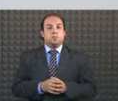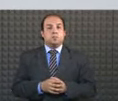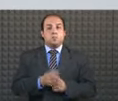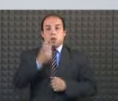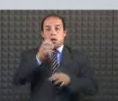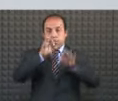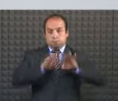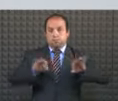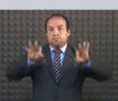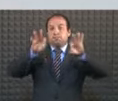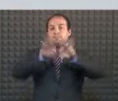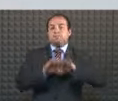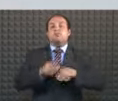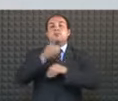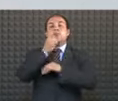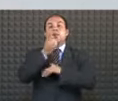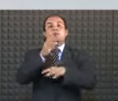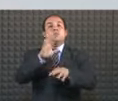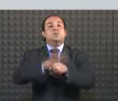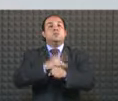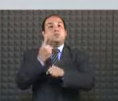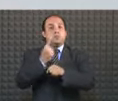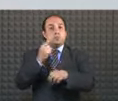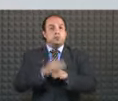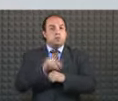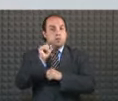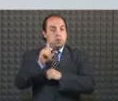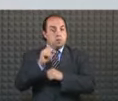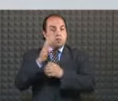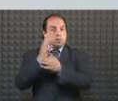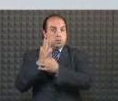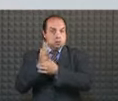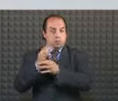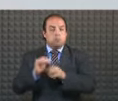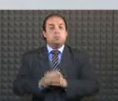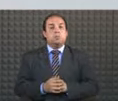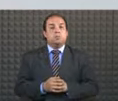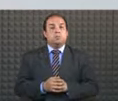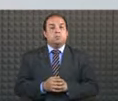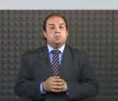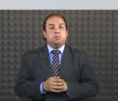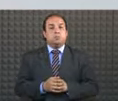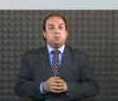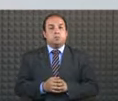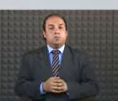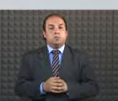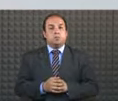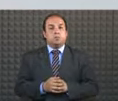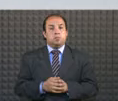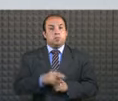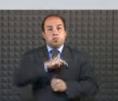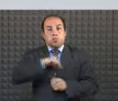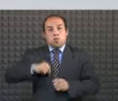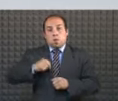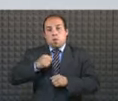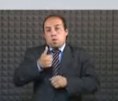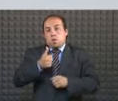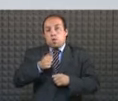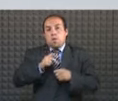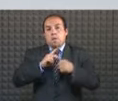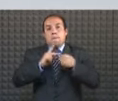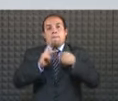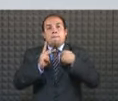muy importante señalar, porque también se señaló ahí que somos de los pocos países